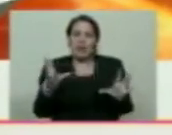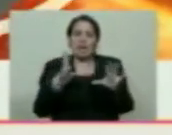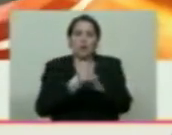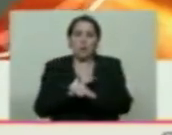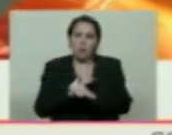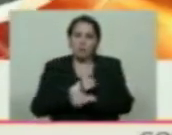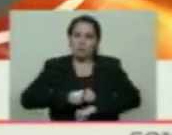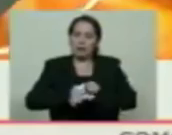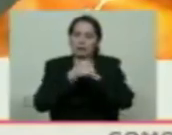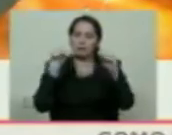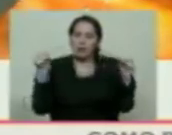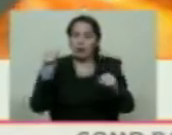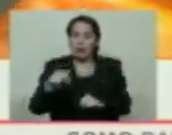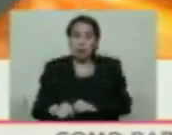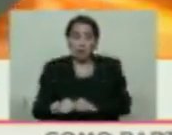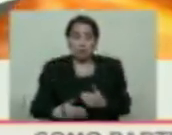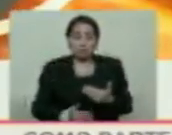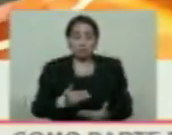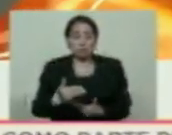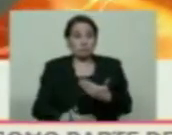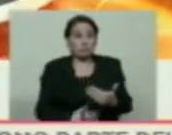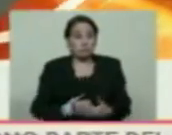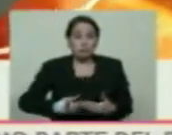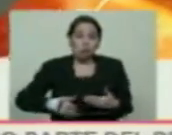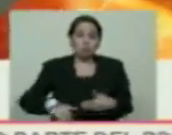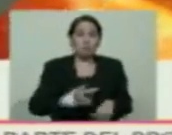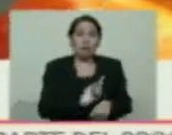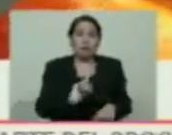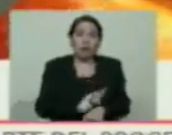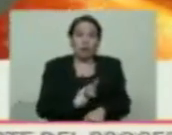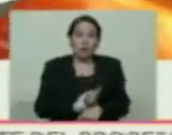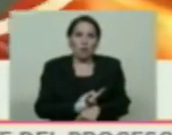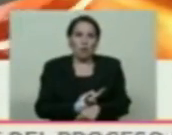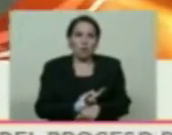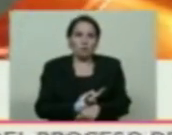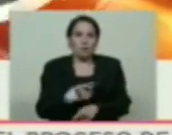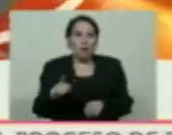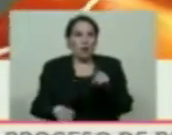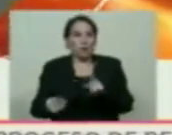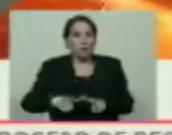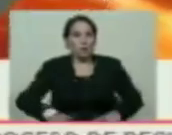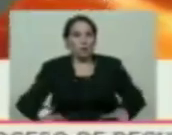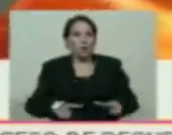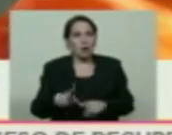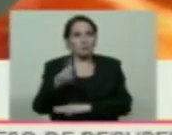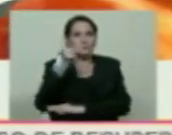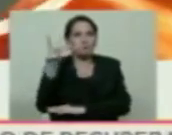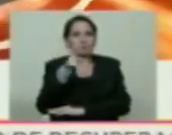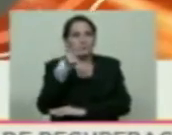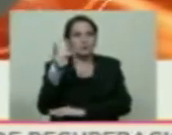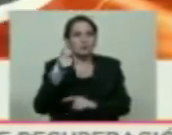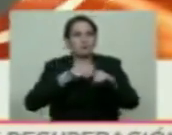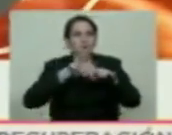y la mañana de hoy. Bueno, seguirá avanzando en las próximas horas. Ya tenemos servicios en algunas zonas también de la parroquia San